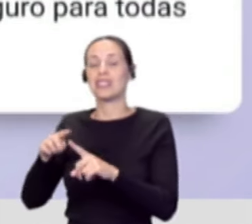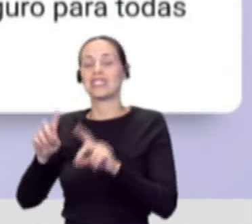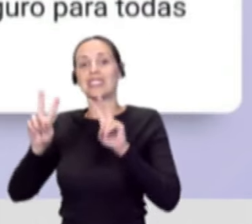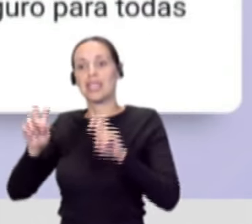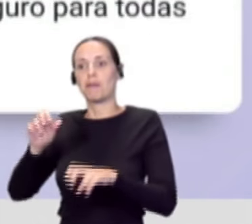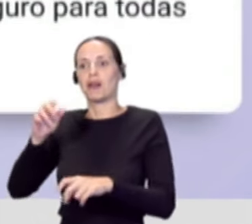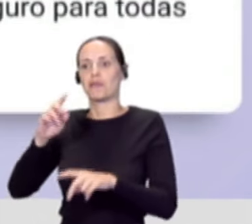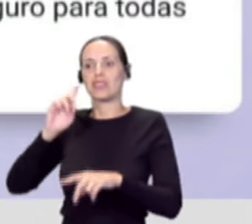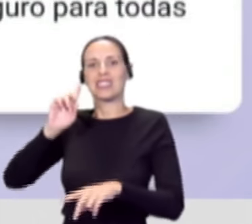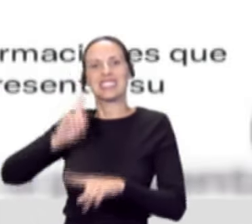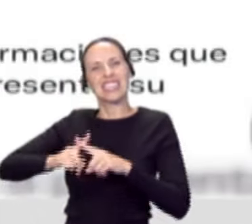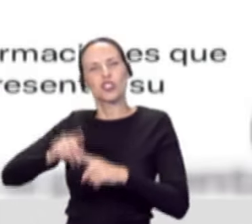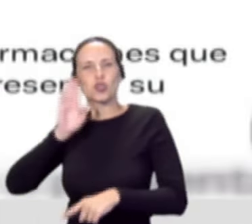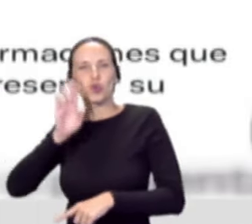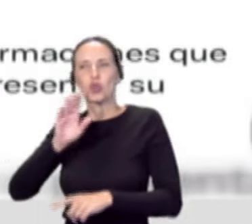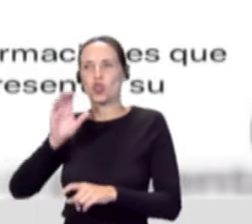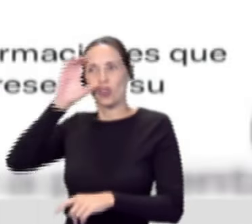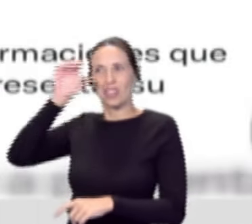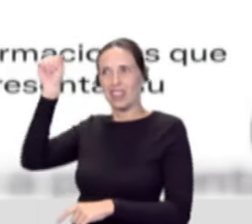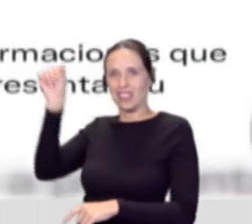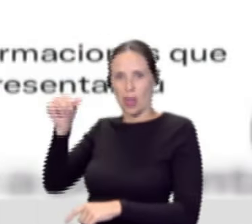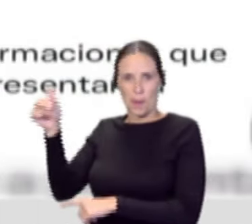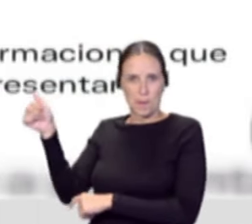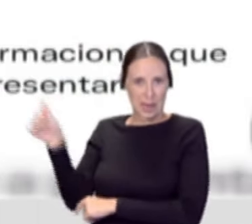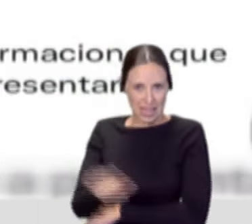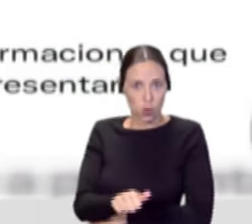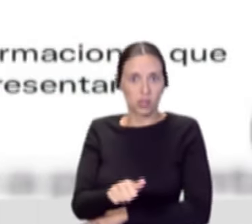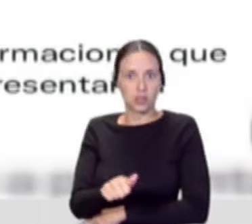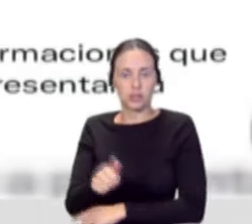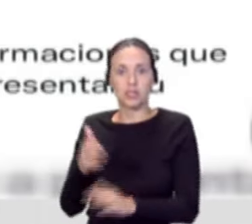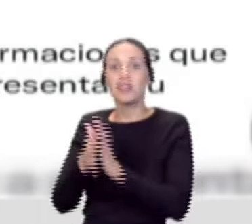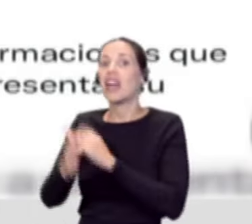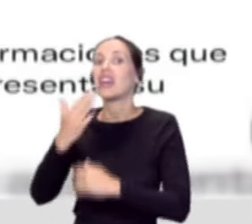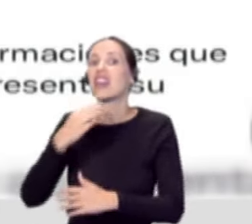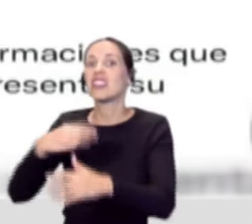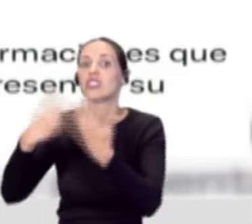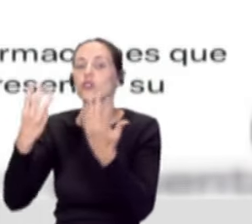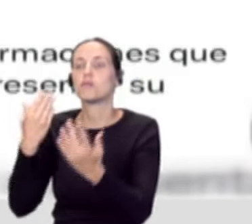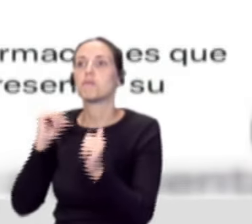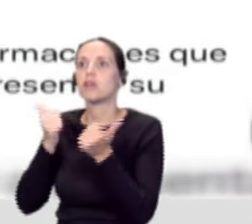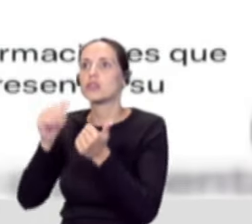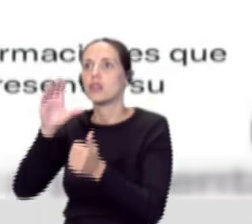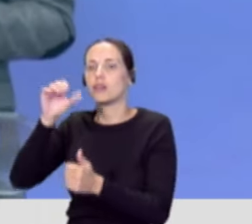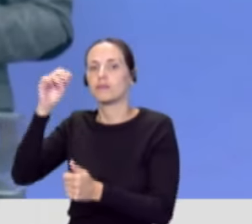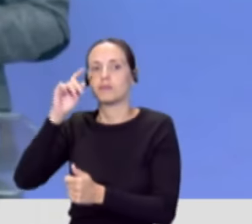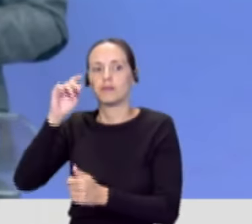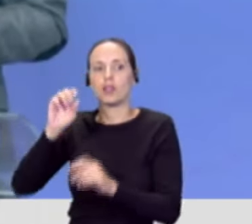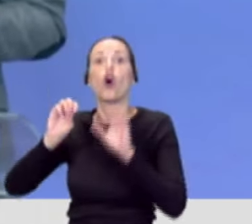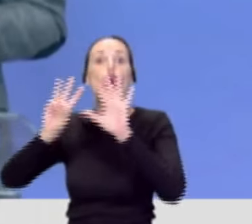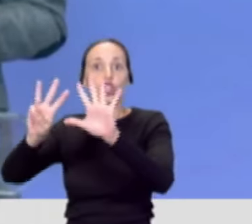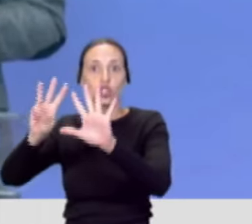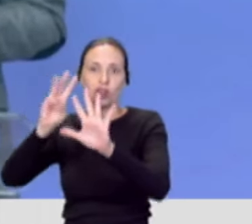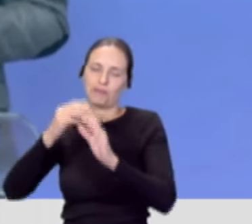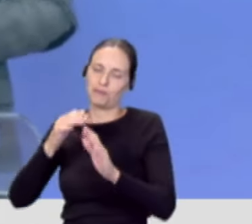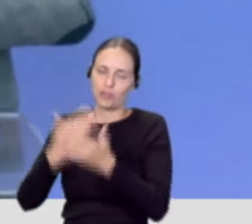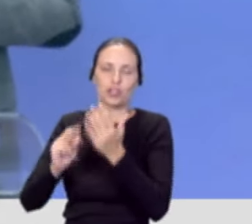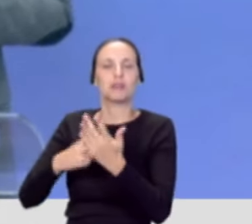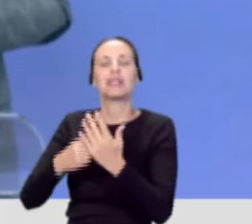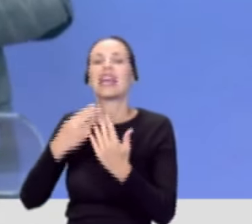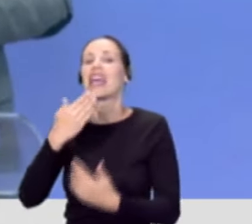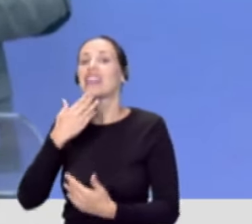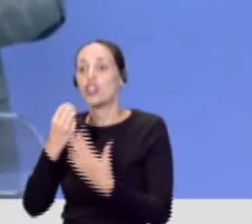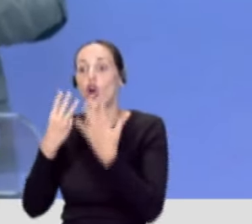son 8 años cuando empiezan a ver pornografía. La pornografía es, yo leí una vez que era la teoría de la cultura de la violación. Por